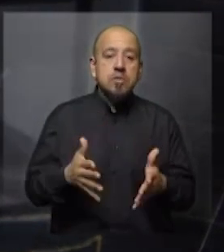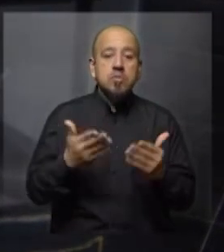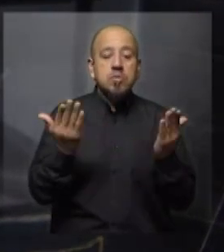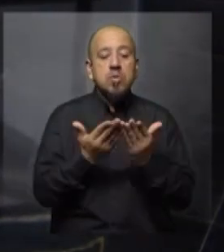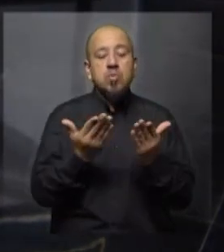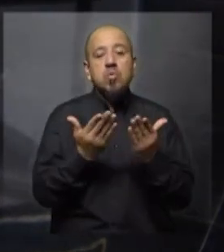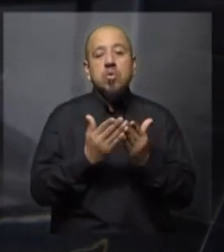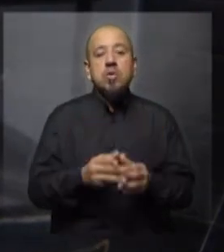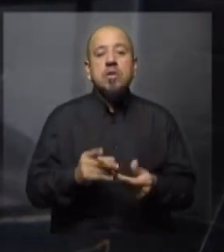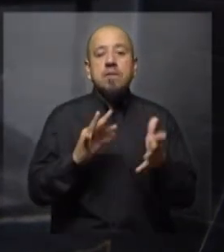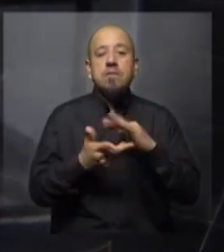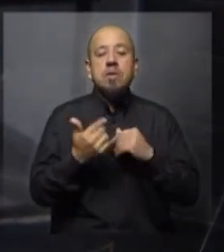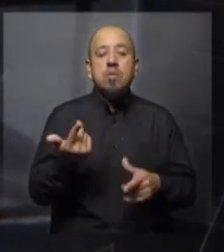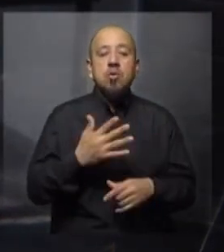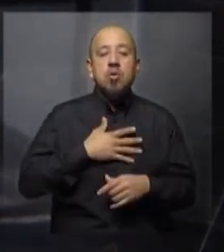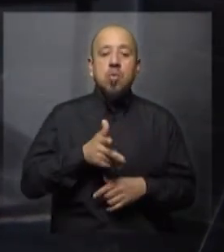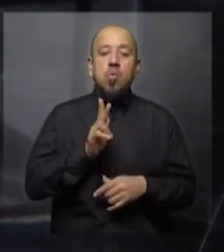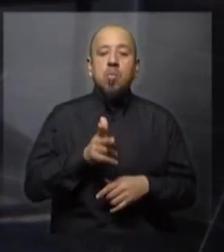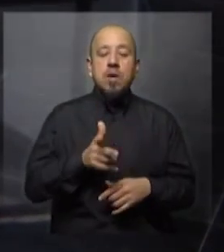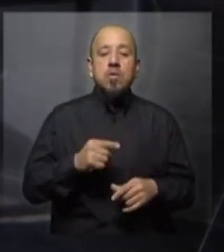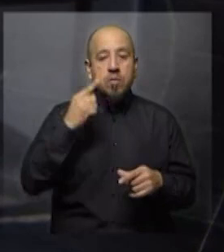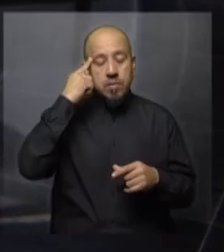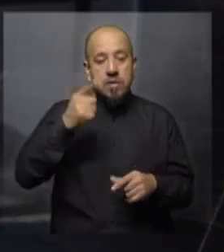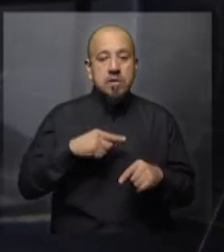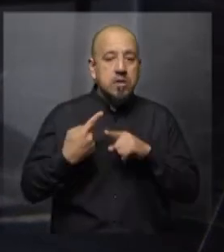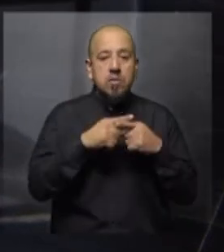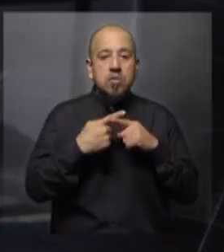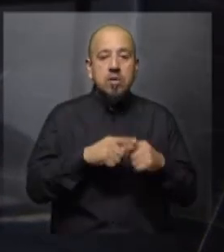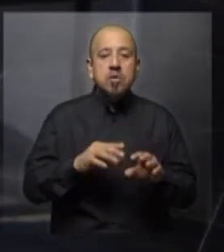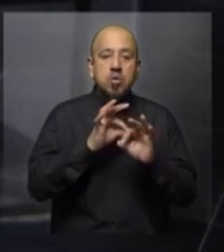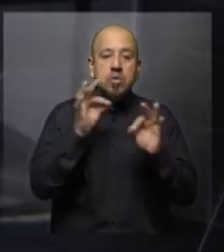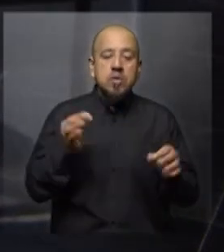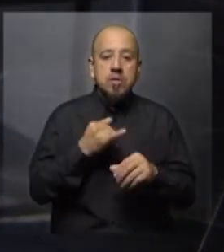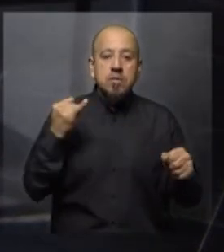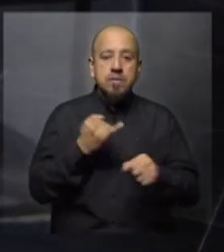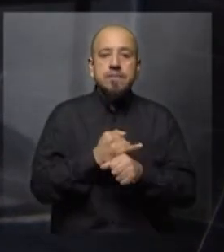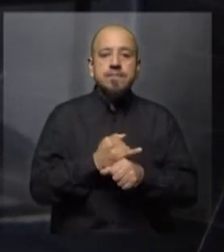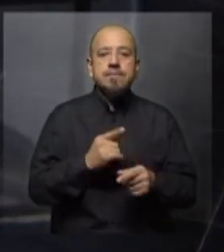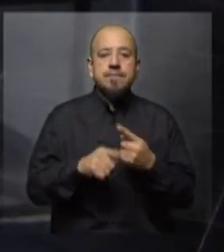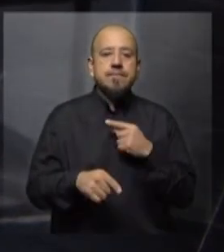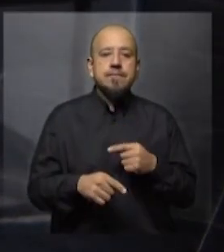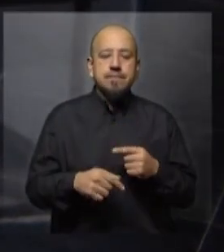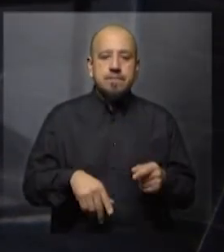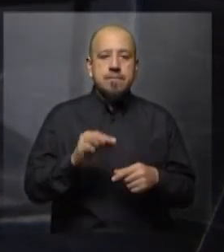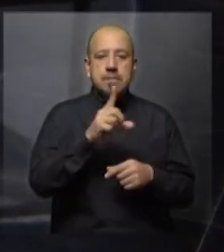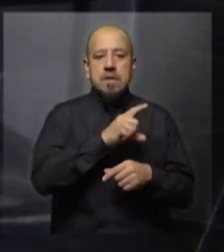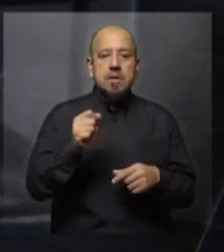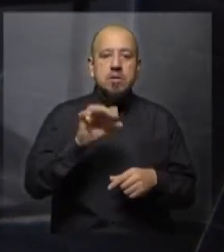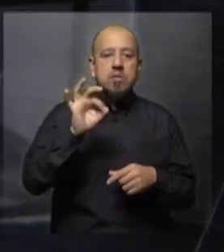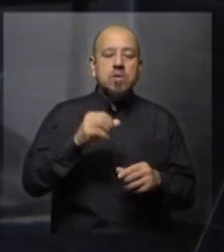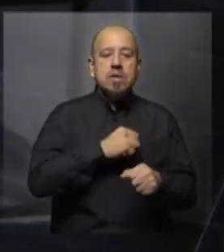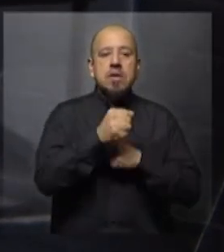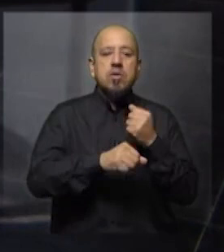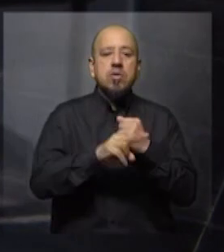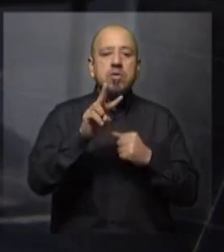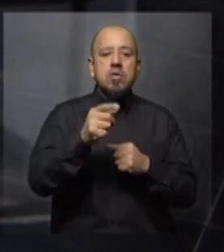estudio de la manera como los hombres piensan discuten aciertan o se equivocan hoy en la letra chica 150 años de